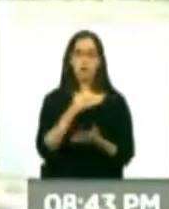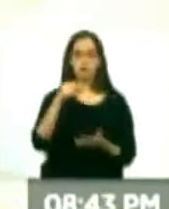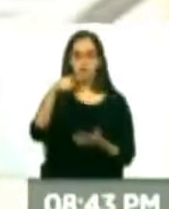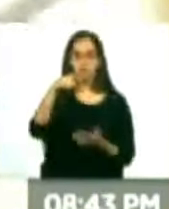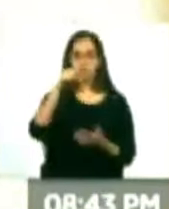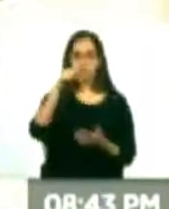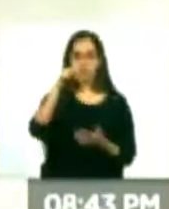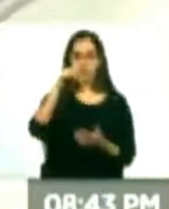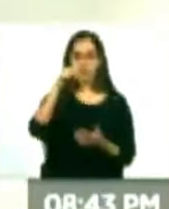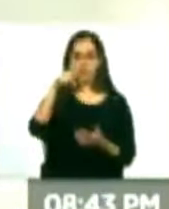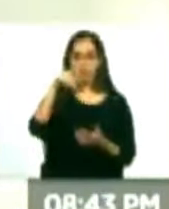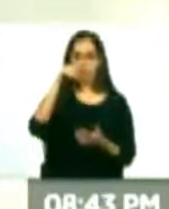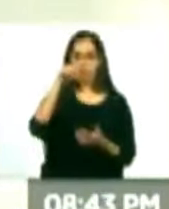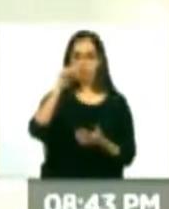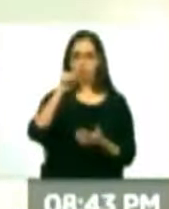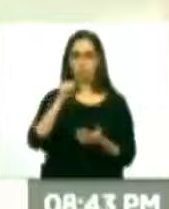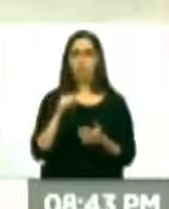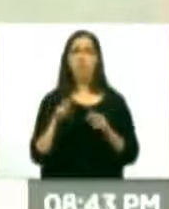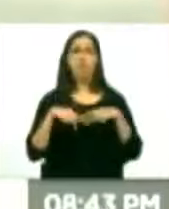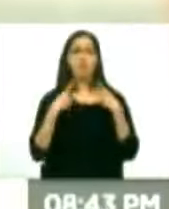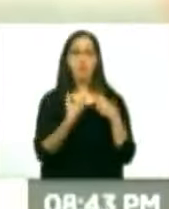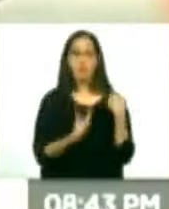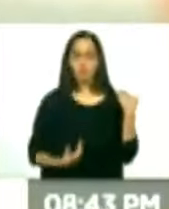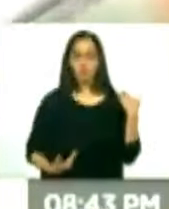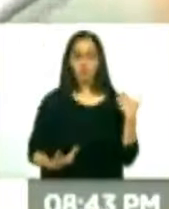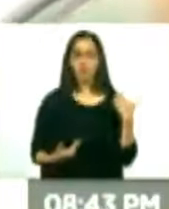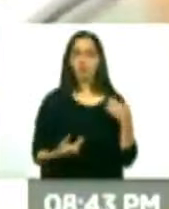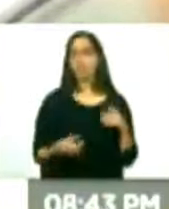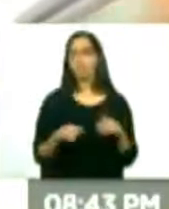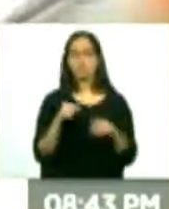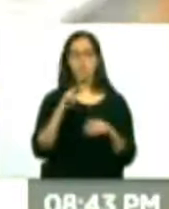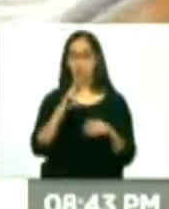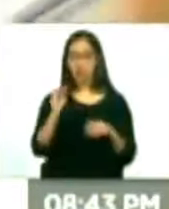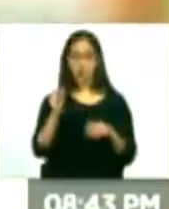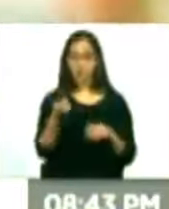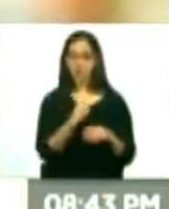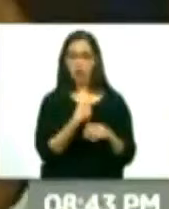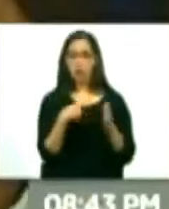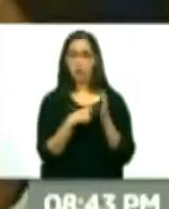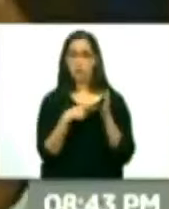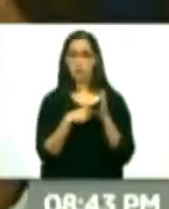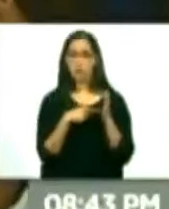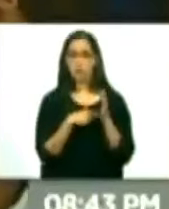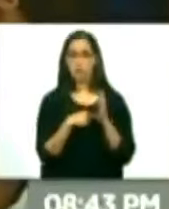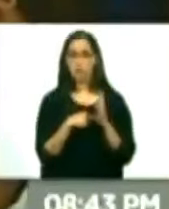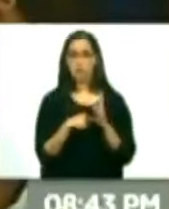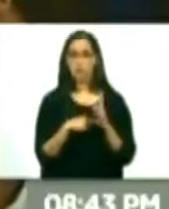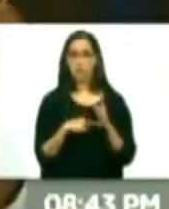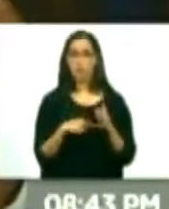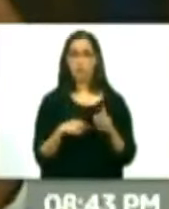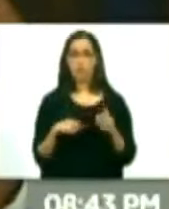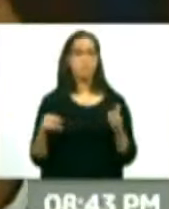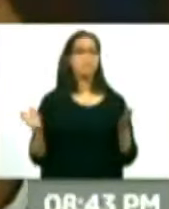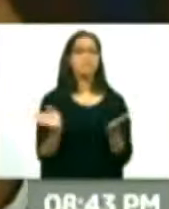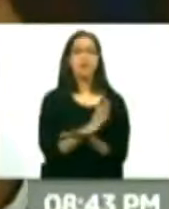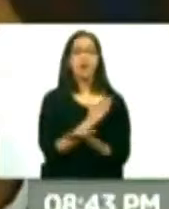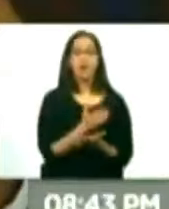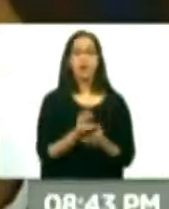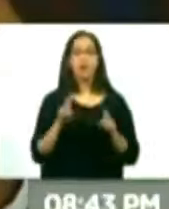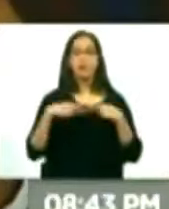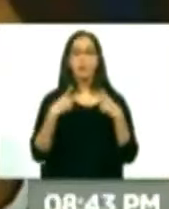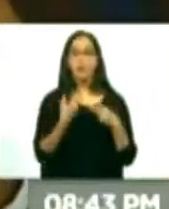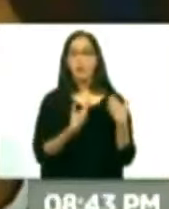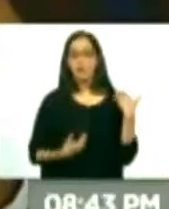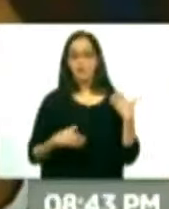Yo. El nuevo dueño, Roberto Snat, quien no me pagó lo que me debían y me dejó sin sustento. No, me sacó de Panam Post el nuevo dueño,